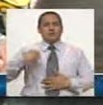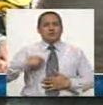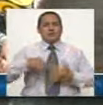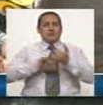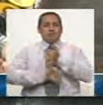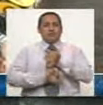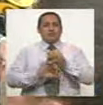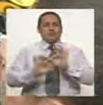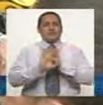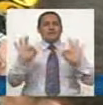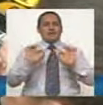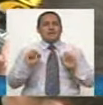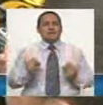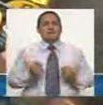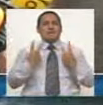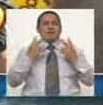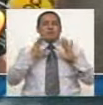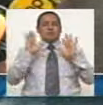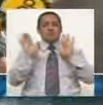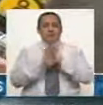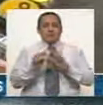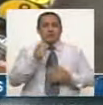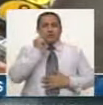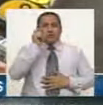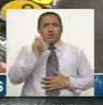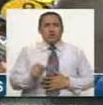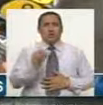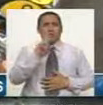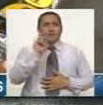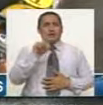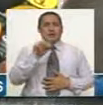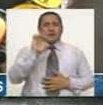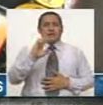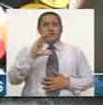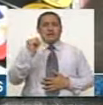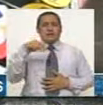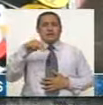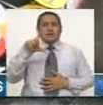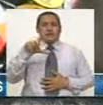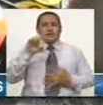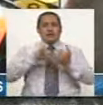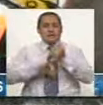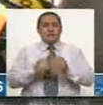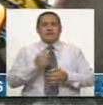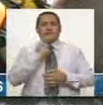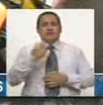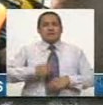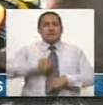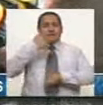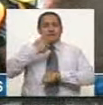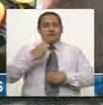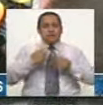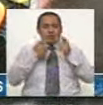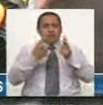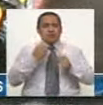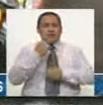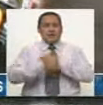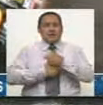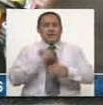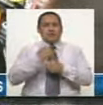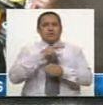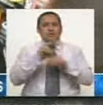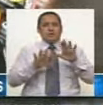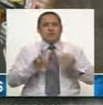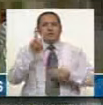Sur. Salvo al señor Manuel Canales López, que fue el jefe de seguridad en el año